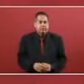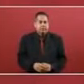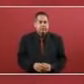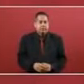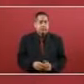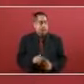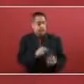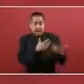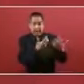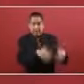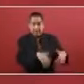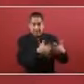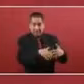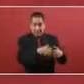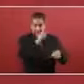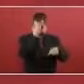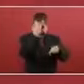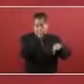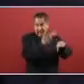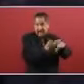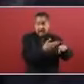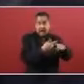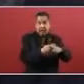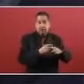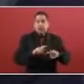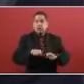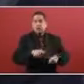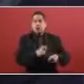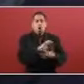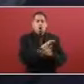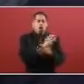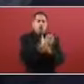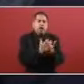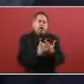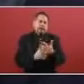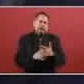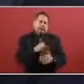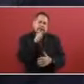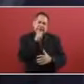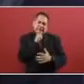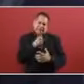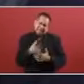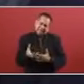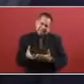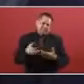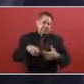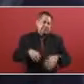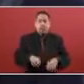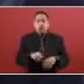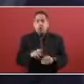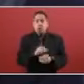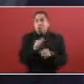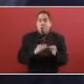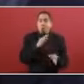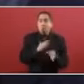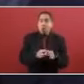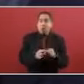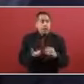Hay empresas extranjeras que recibieron contratos jugosísimos, no cumplieron,